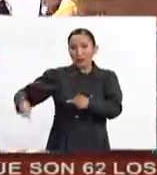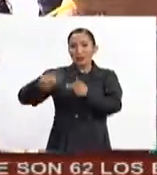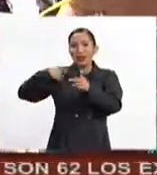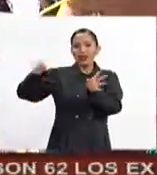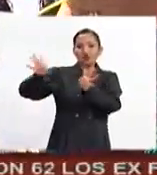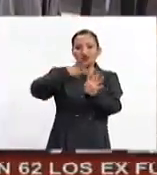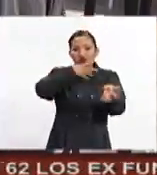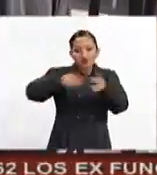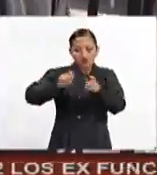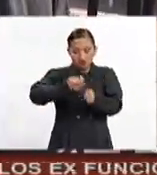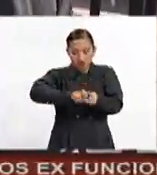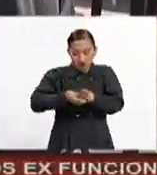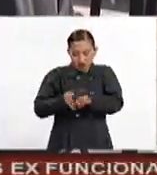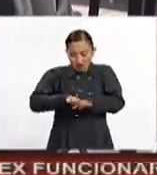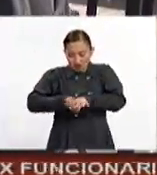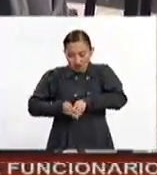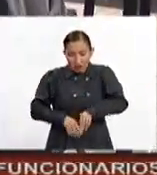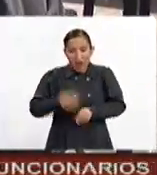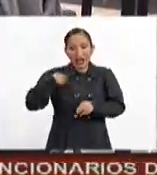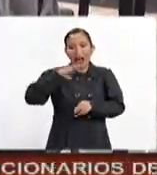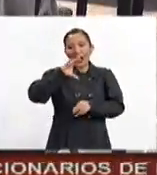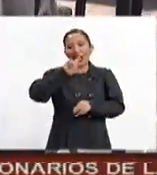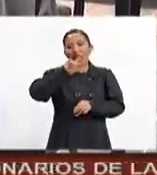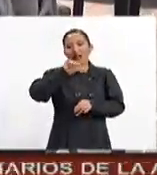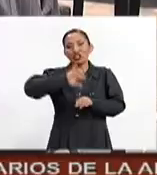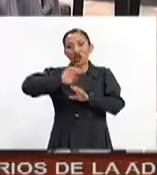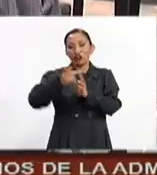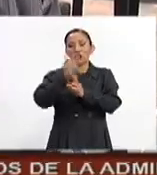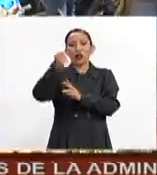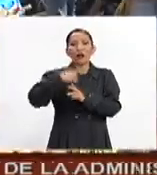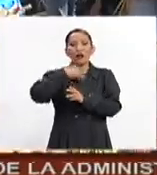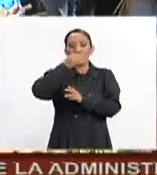los ramos hechos de palma, claveles y algunos con ramas de